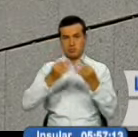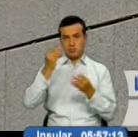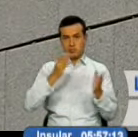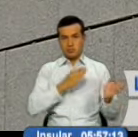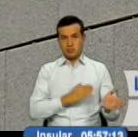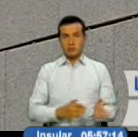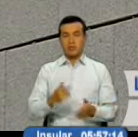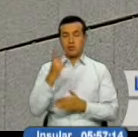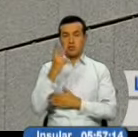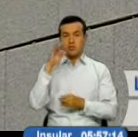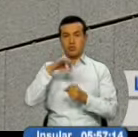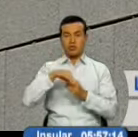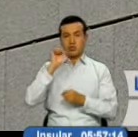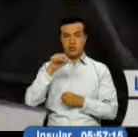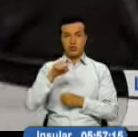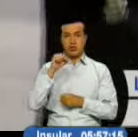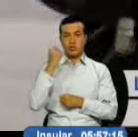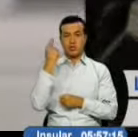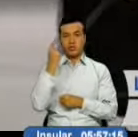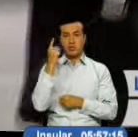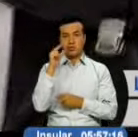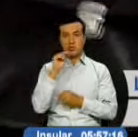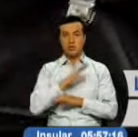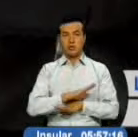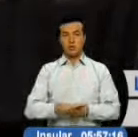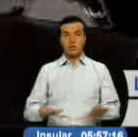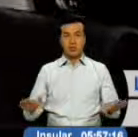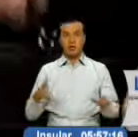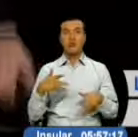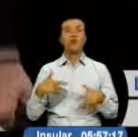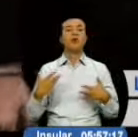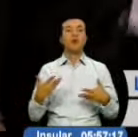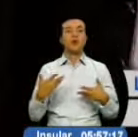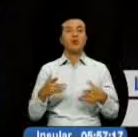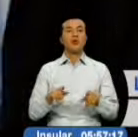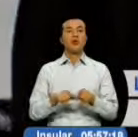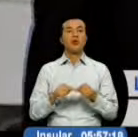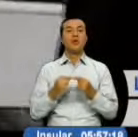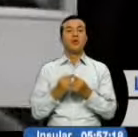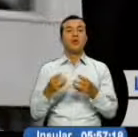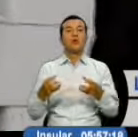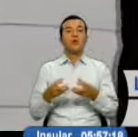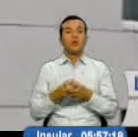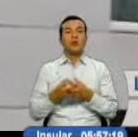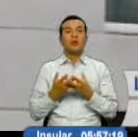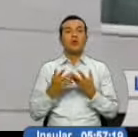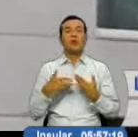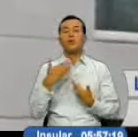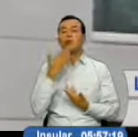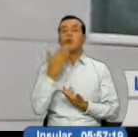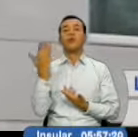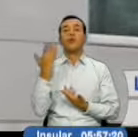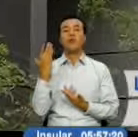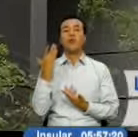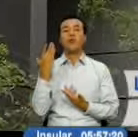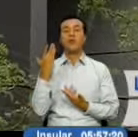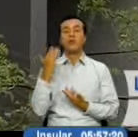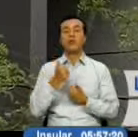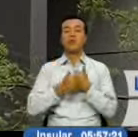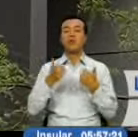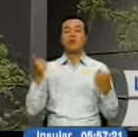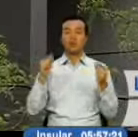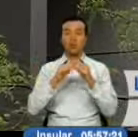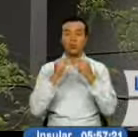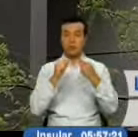por 2 votos a favor y 1 en contra, ha supuesto un varapalo para el partido del gobierno y un arma arrojadiza para los principales partidos de